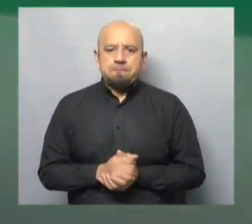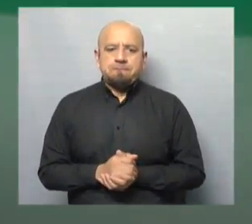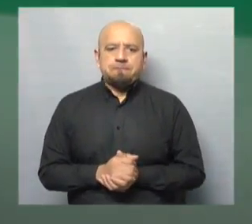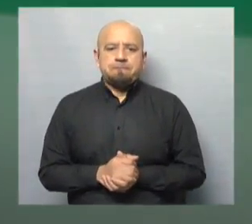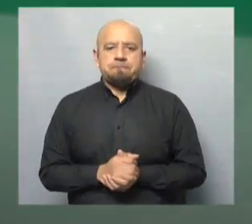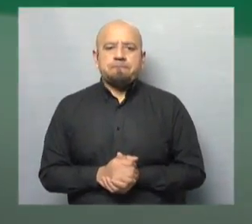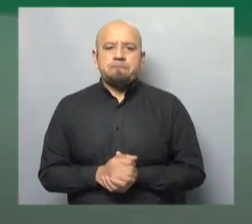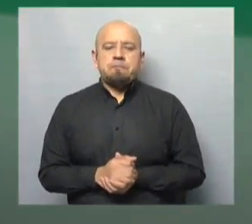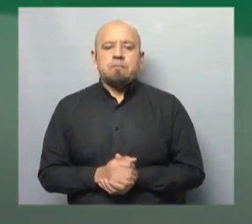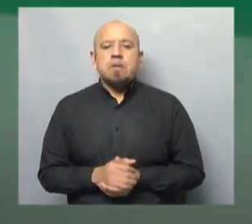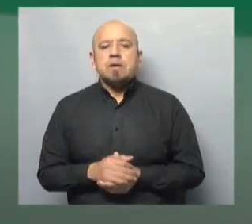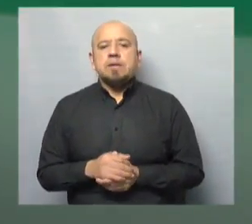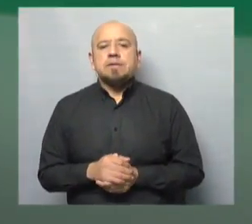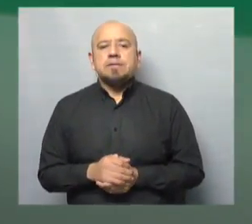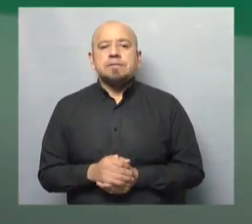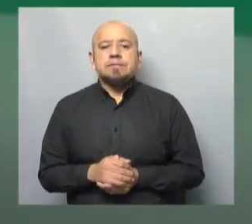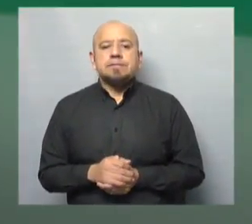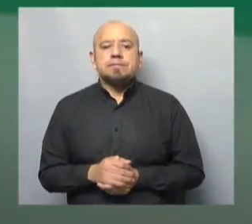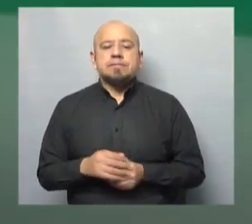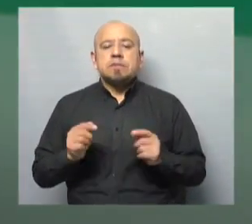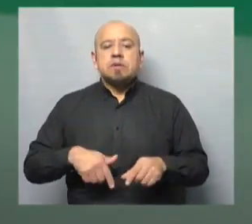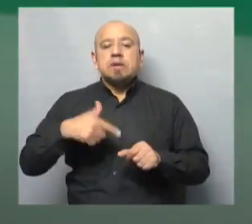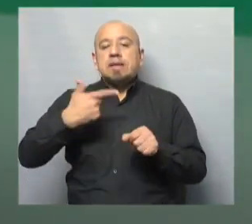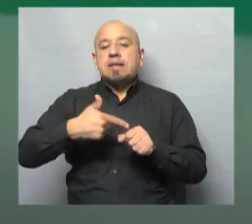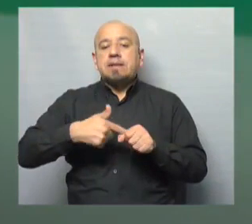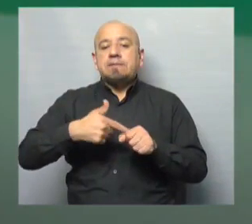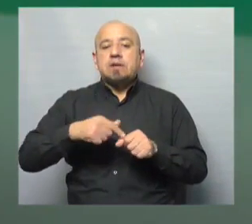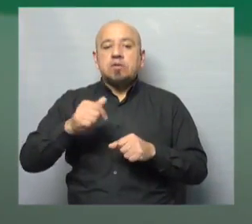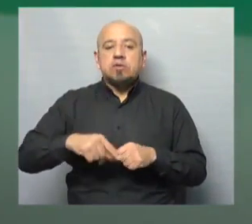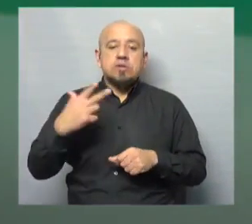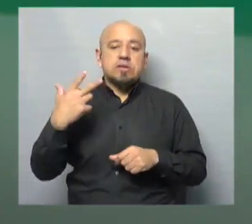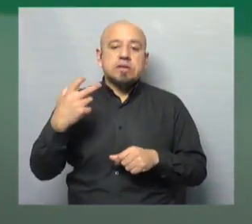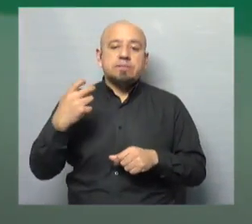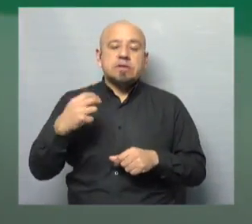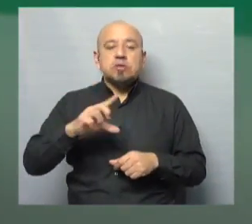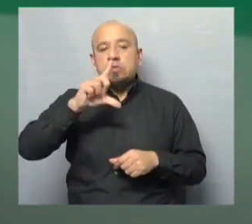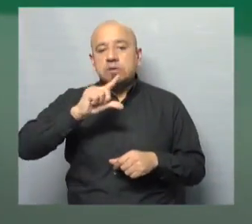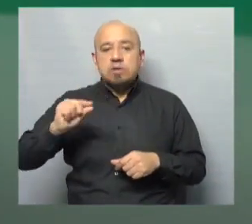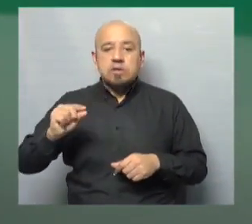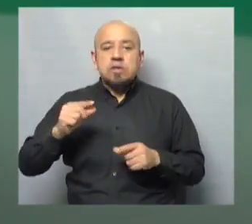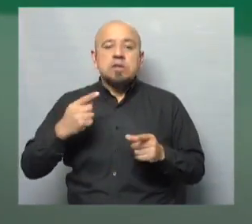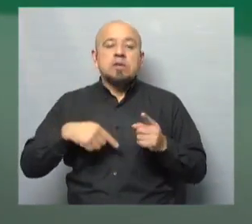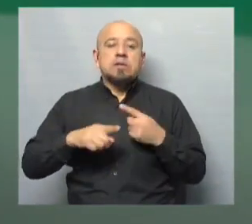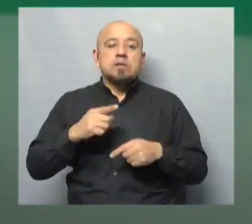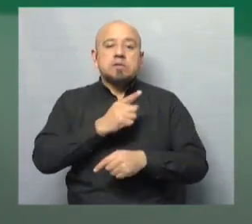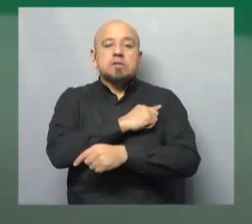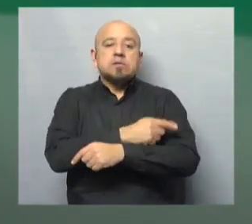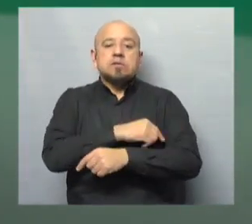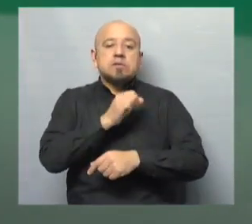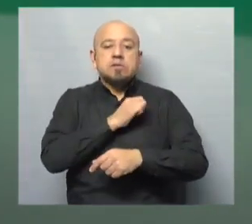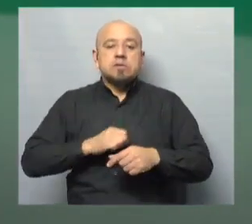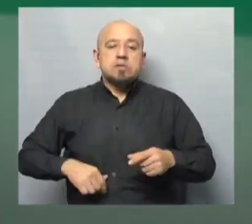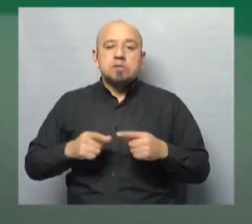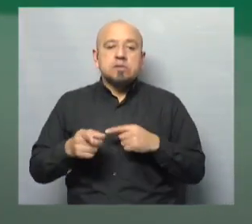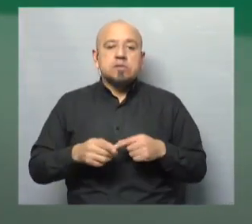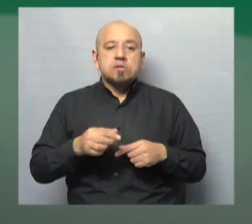esta medianoche en las naftas bajarán tres pesos por litro en cambio el poder ejecutivo decidió que